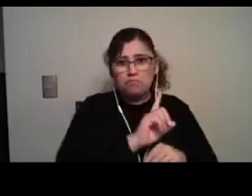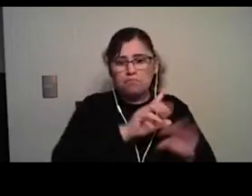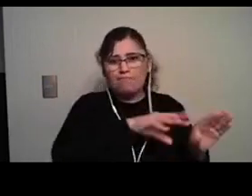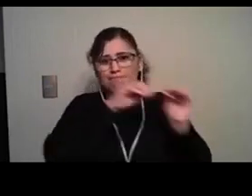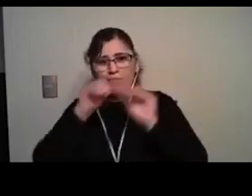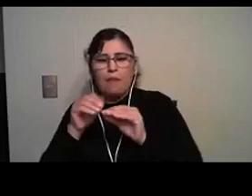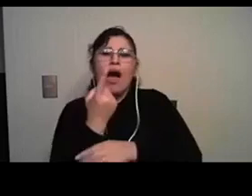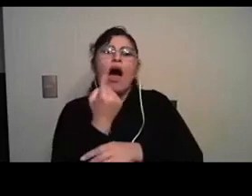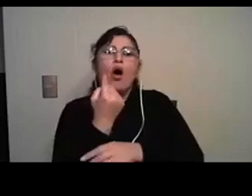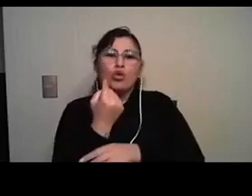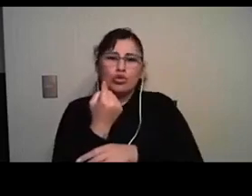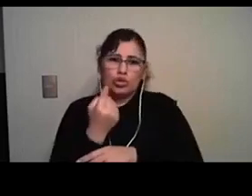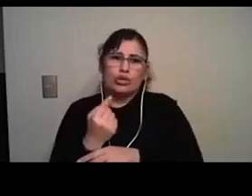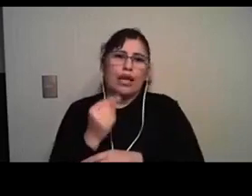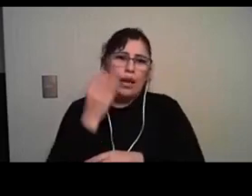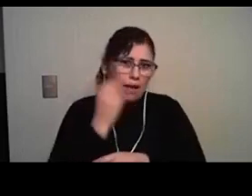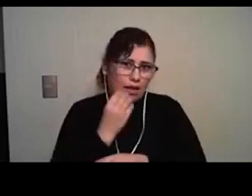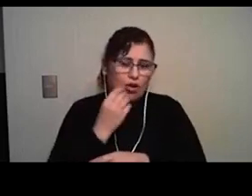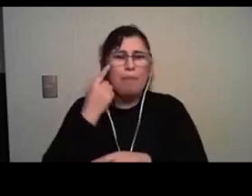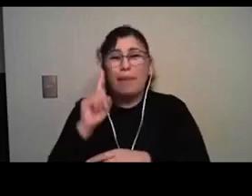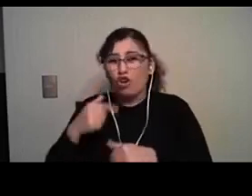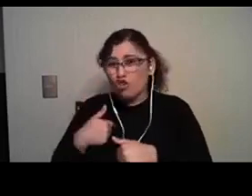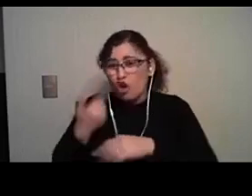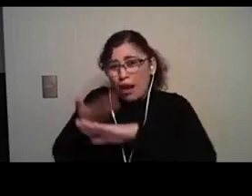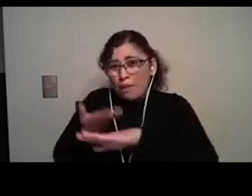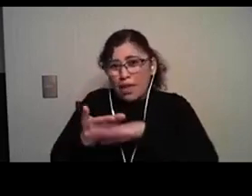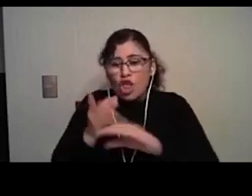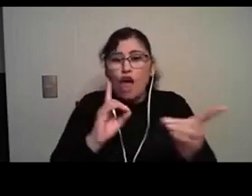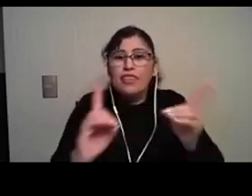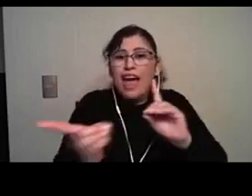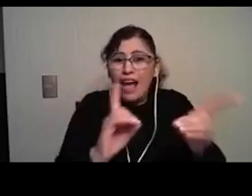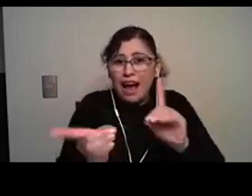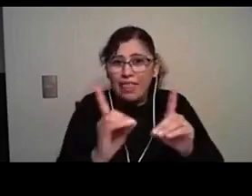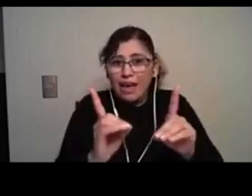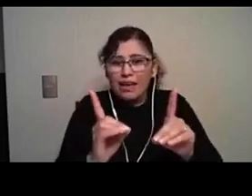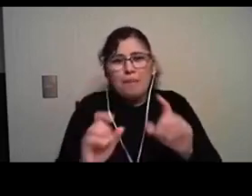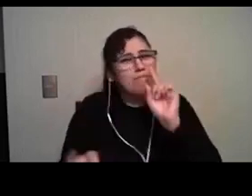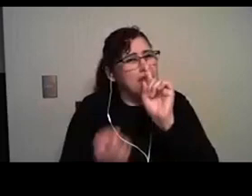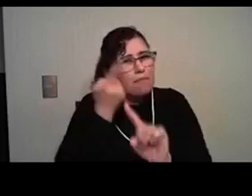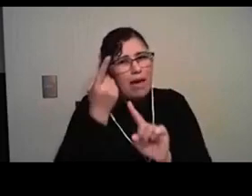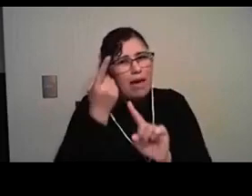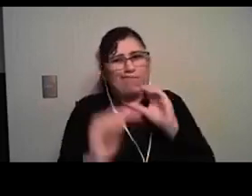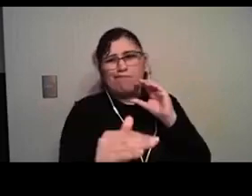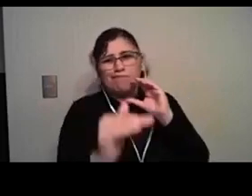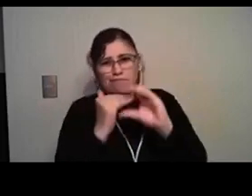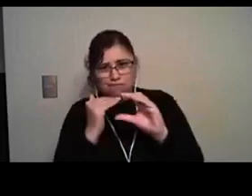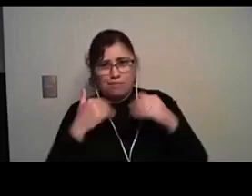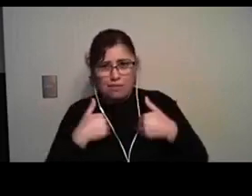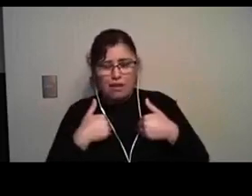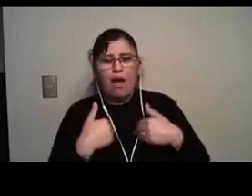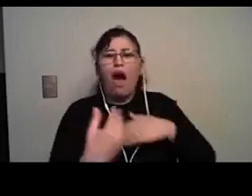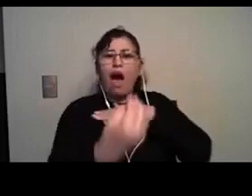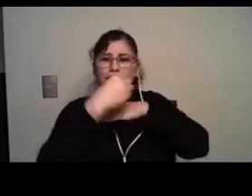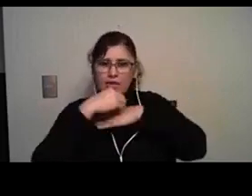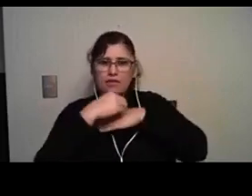Lo hacemos, no hay inconveniente. Lo que sí les pido es que por favor la delegada me envíe un correo, ¿ya? Para que me diga efectivamente